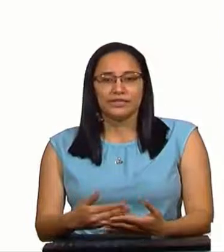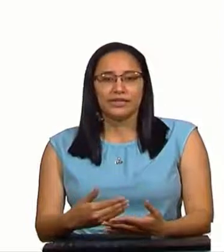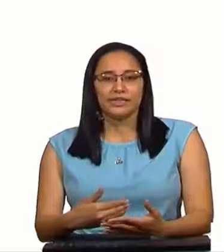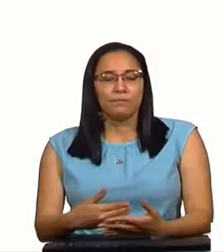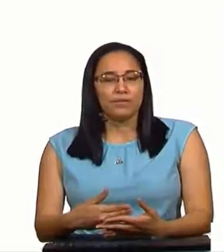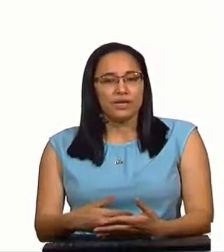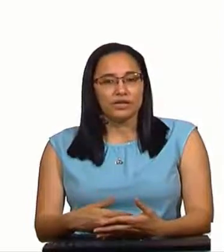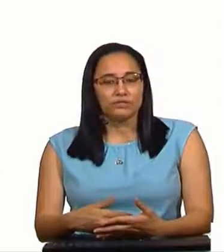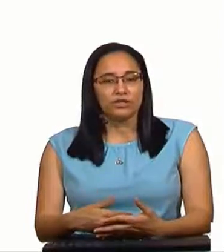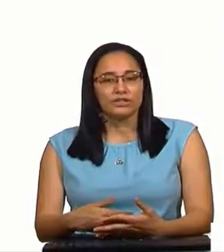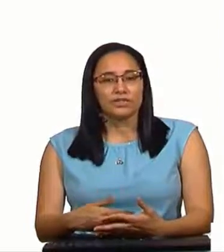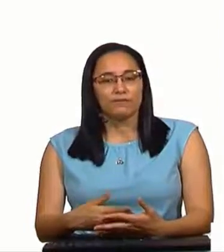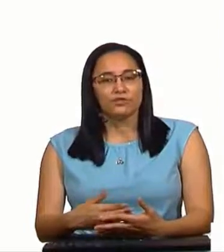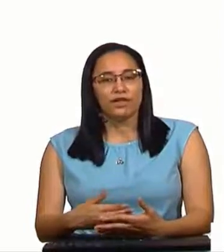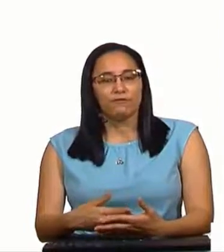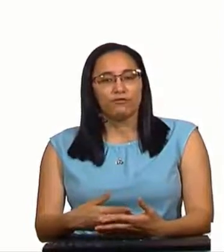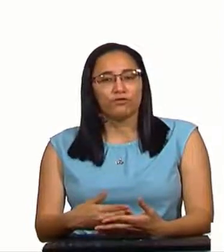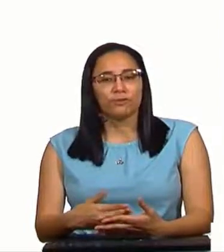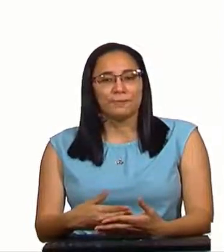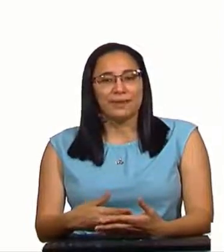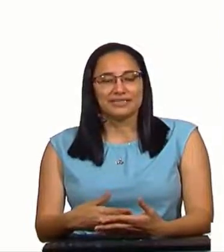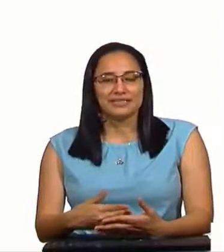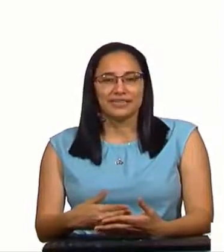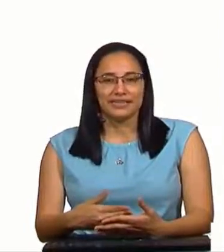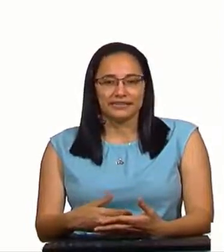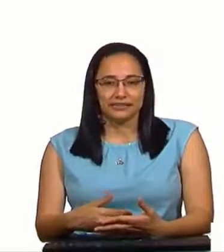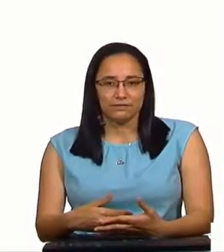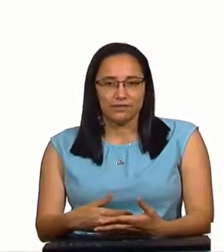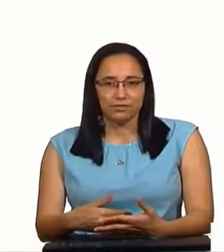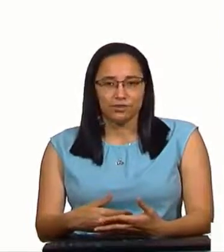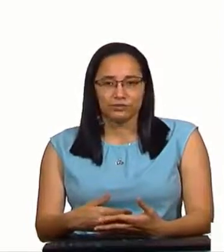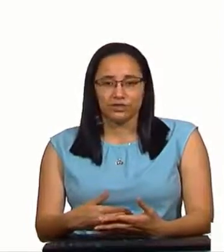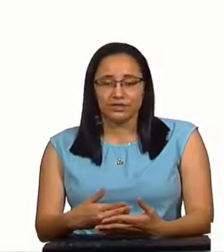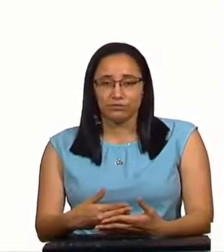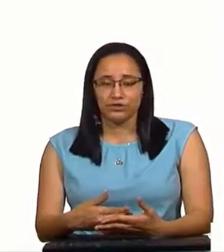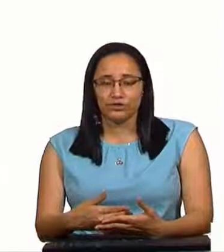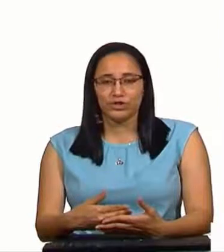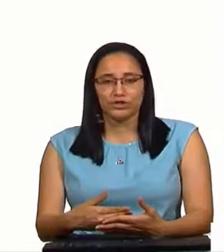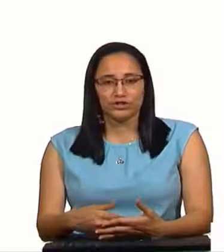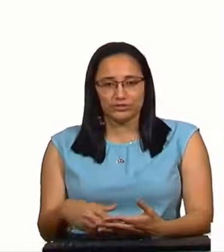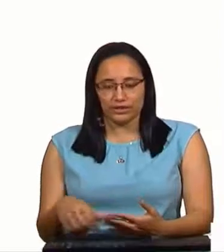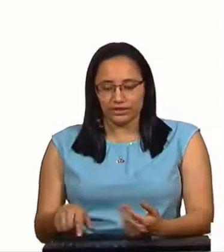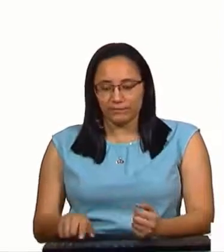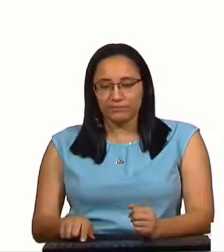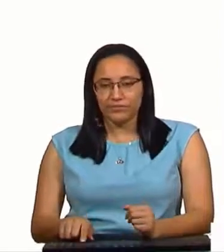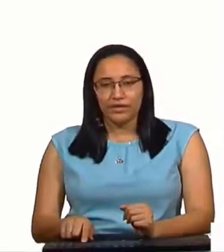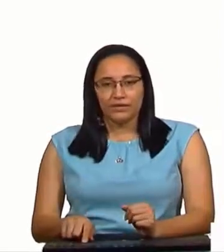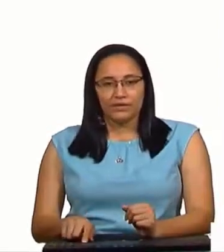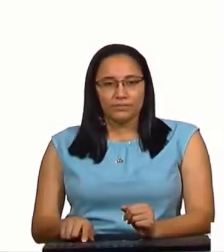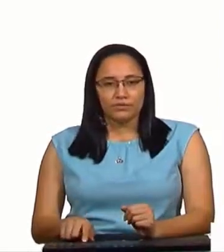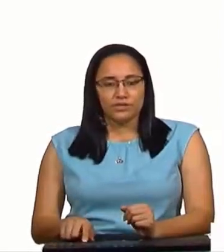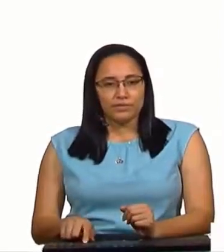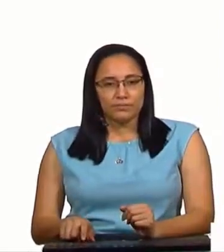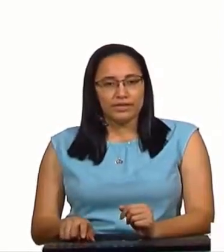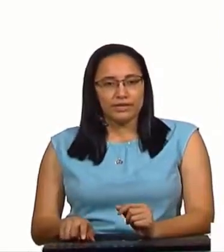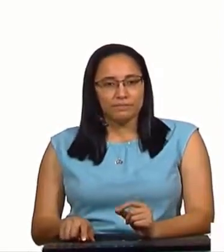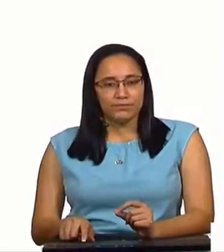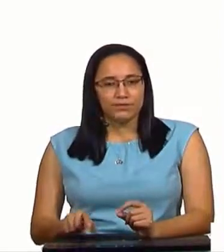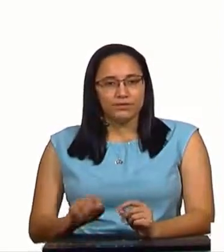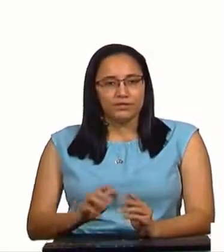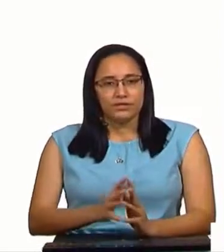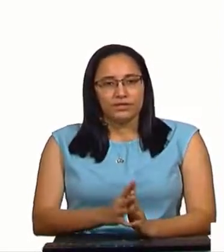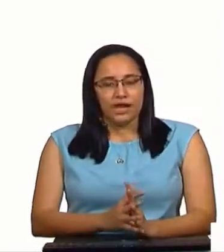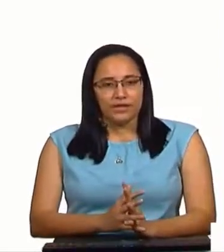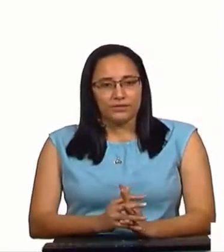quiere decir? Que también utilizamos la forma base de este verbo cuando utilizamos should o shouldn't. Tenemos el primer